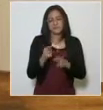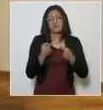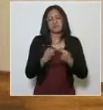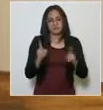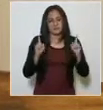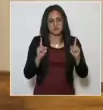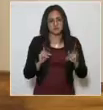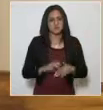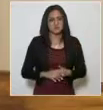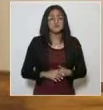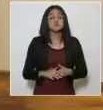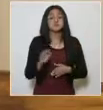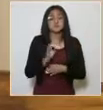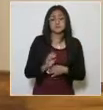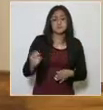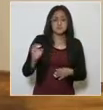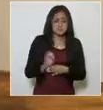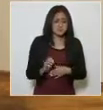Entonces,